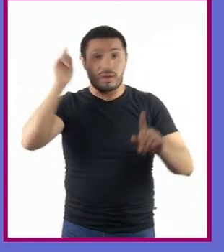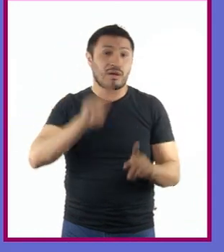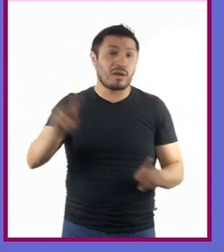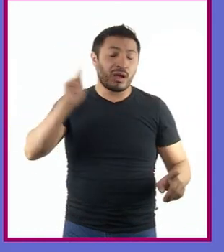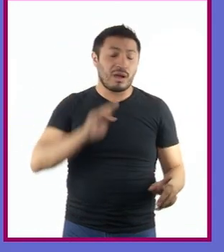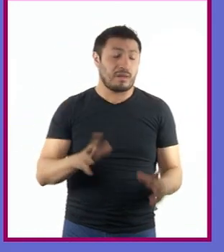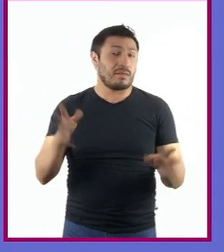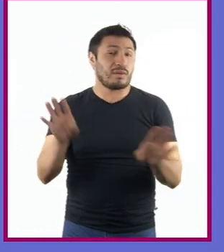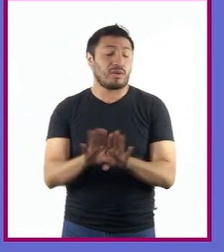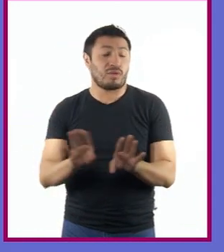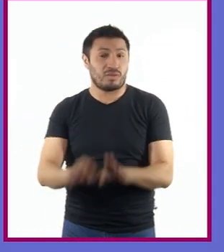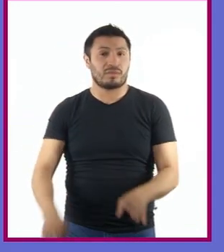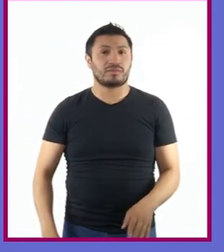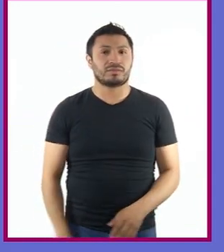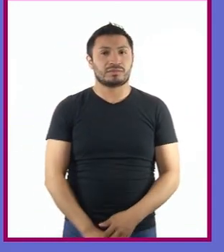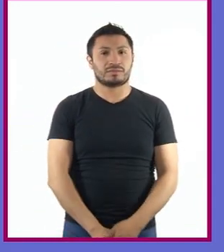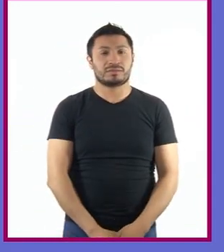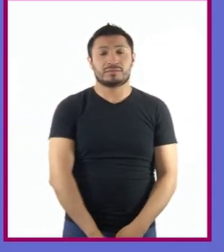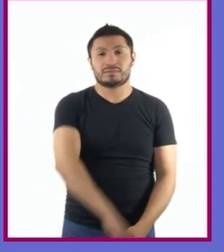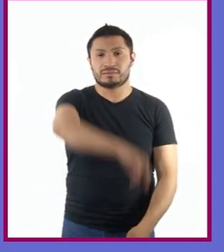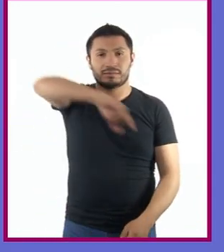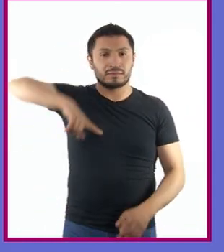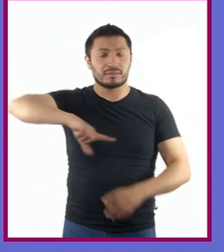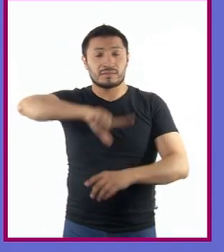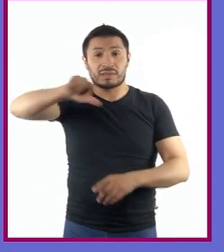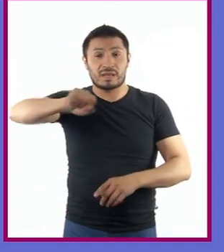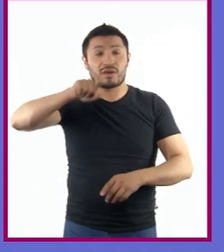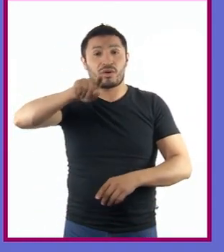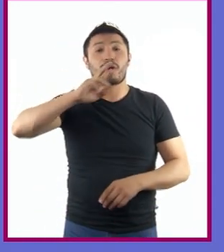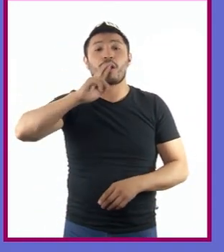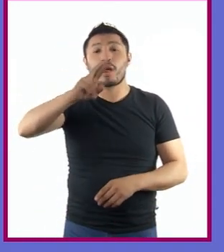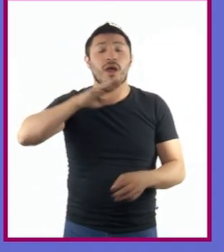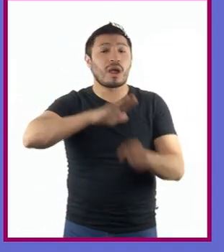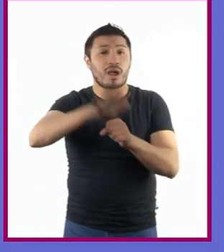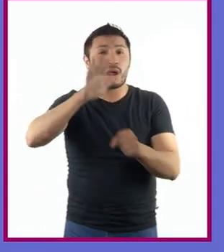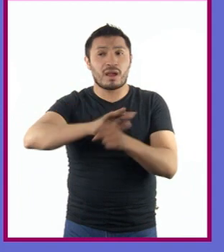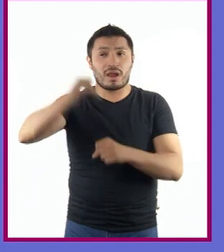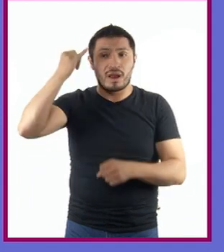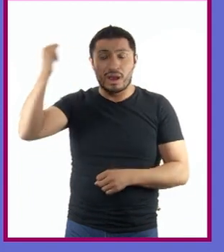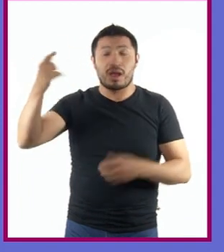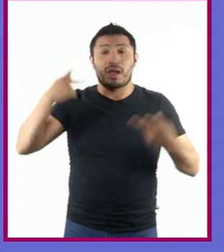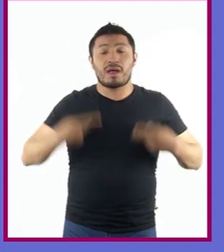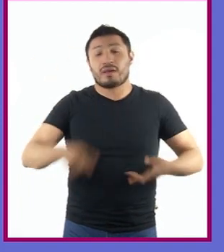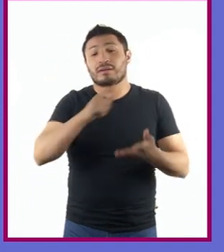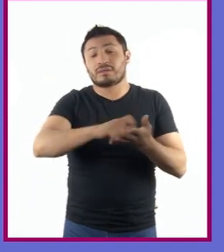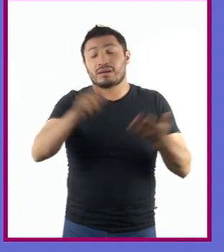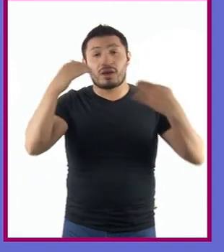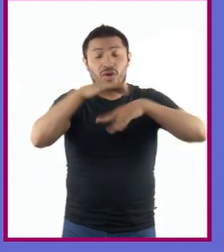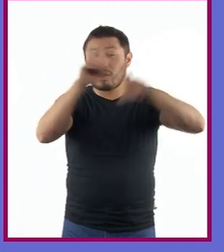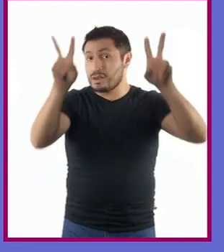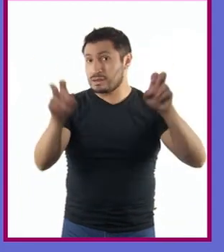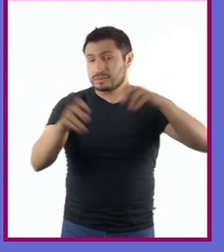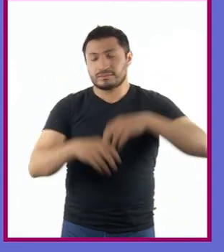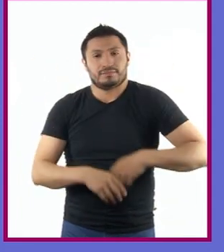y de qué tipo. Después respondan: ¿cuál es la postura de cada autor acerca del calentamiento